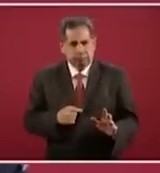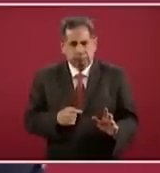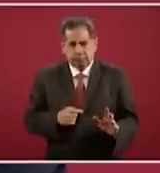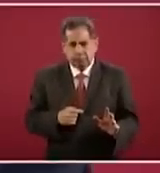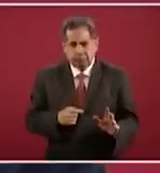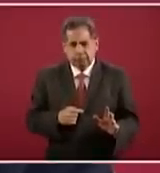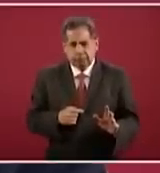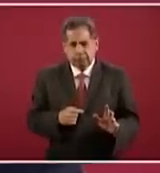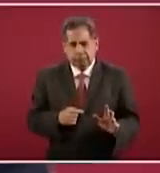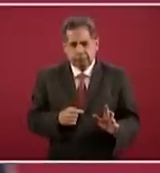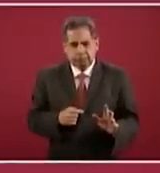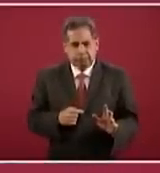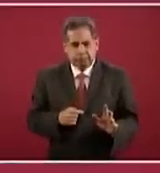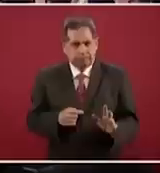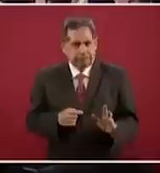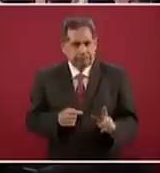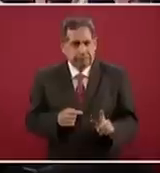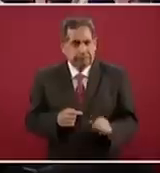estamos